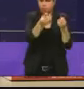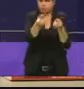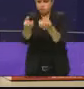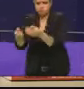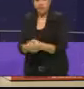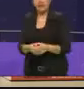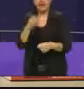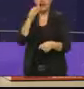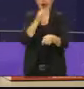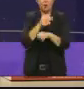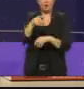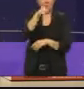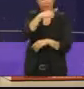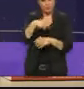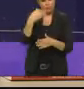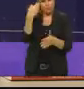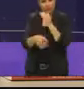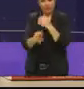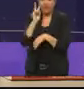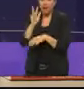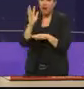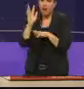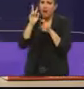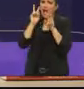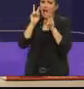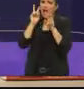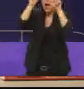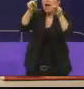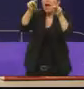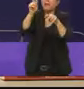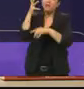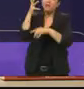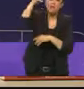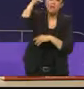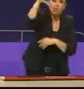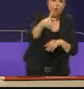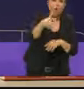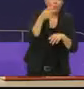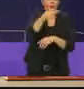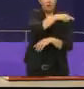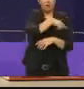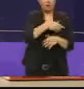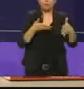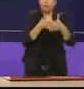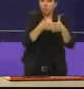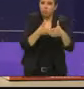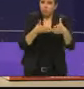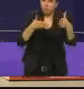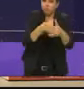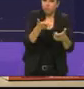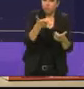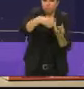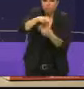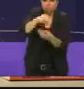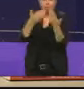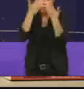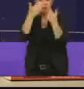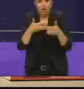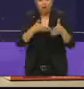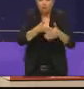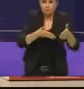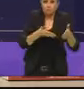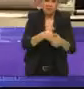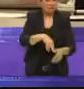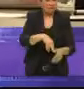no estamos viendo al futuro ni hacia afuera. Por eso estamos estancados económicamente. No es cierto que está llegando